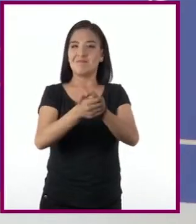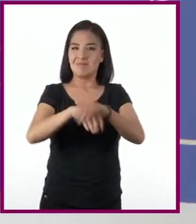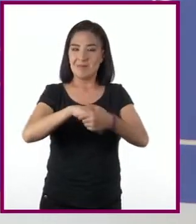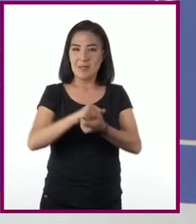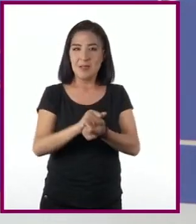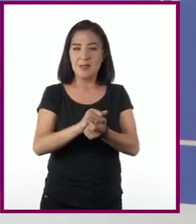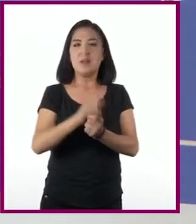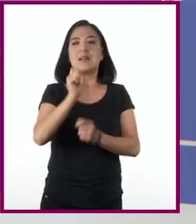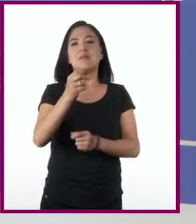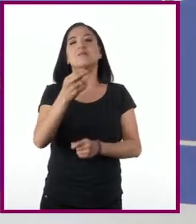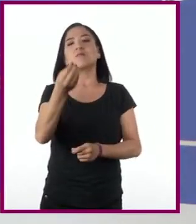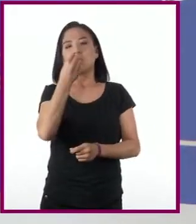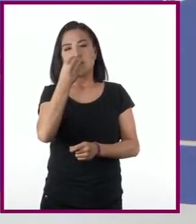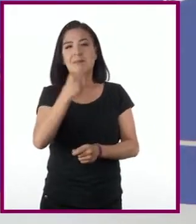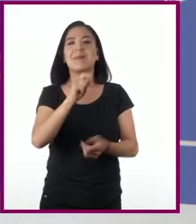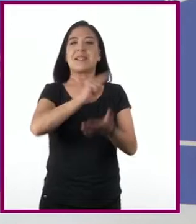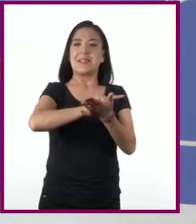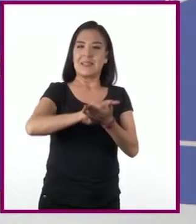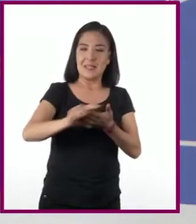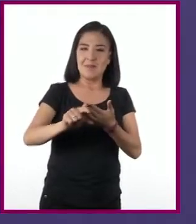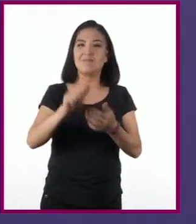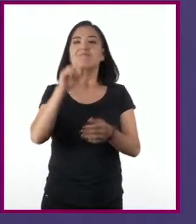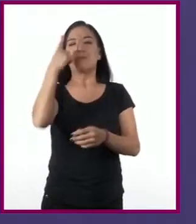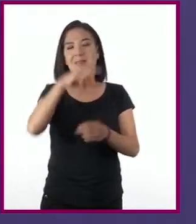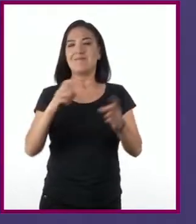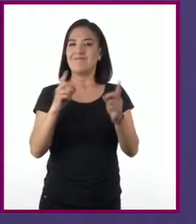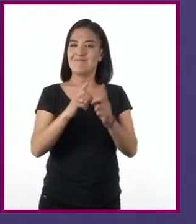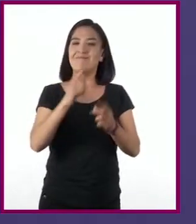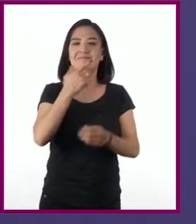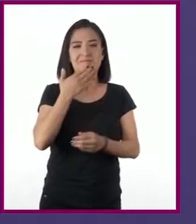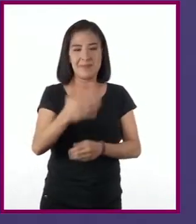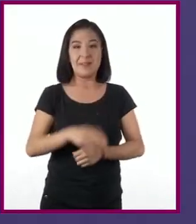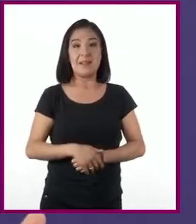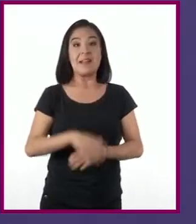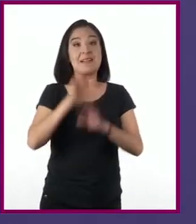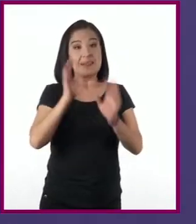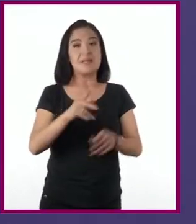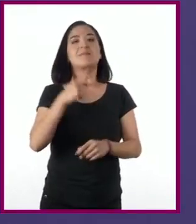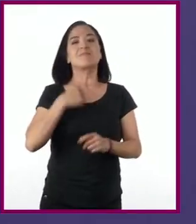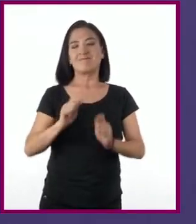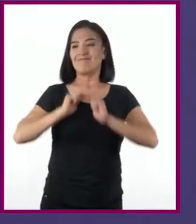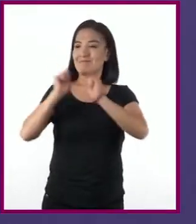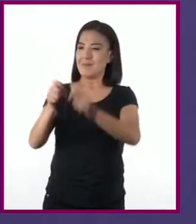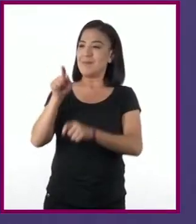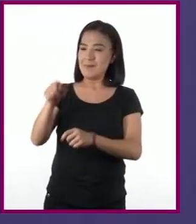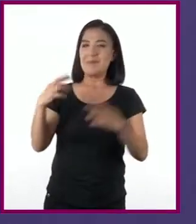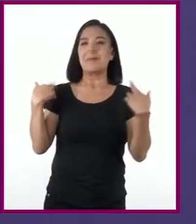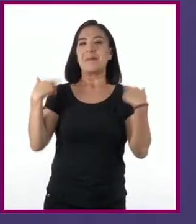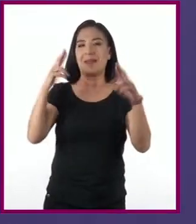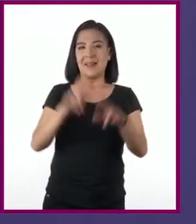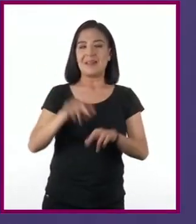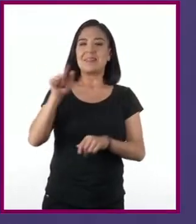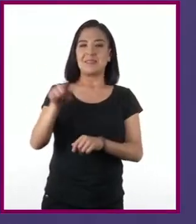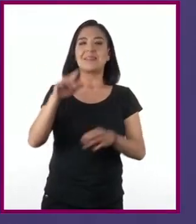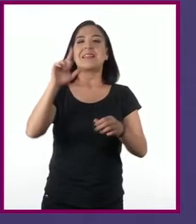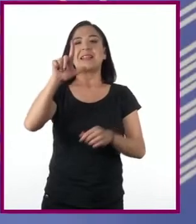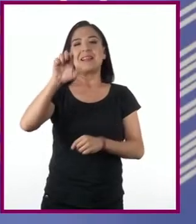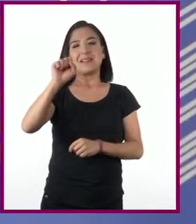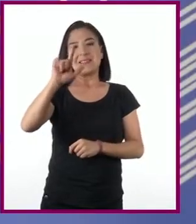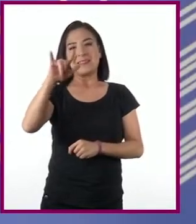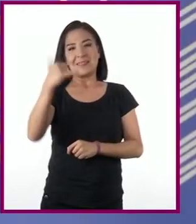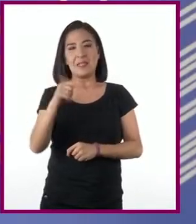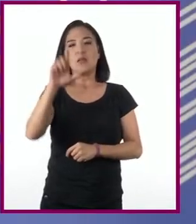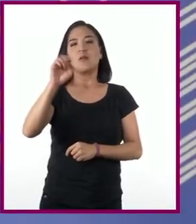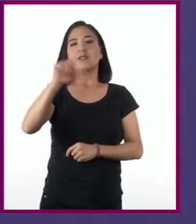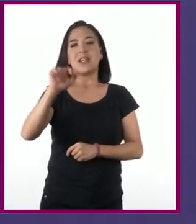o el consumo de alimentos frescos y balanceados. Y una vez hecho esto, cedo la palabra a la profesora Leslie Lozano para que comparta